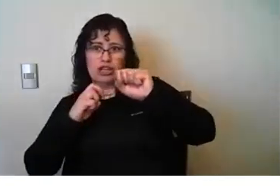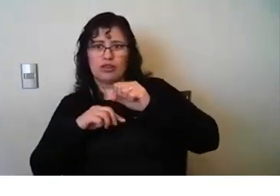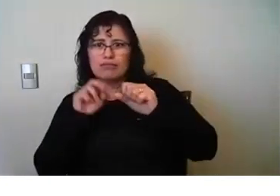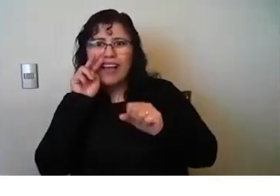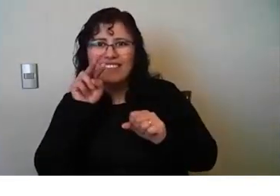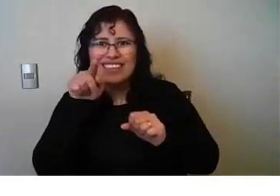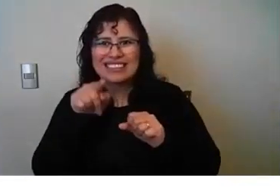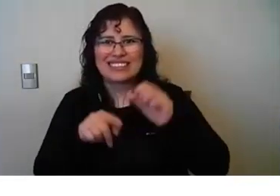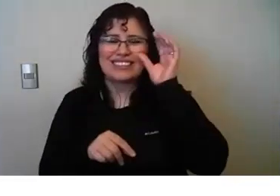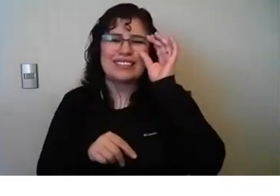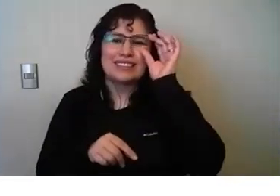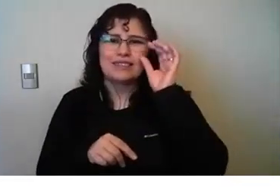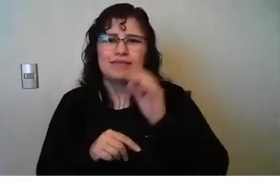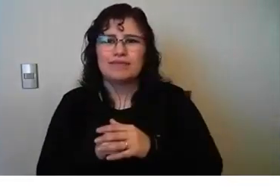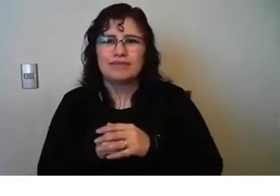acá.